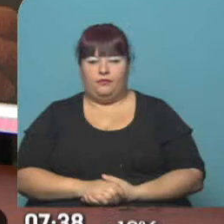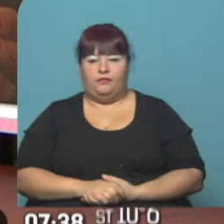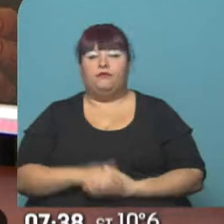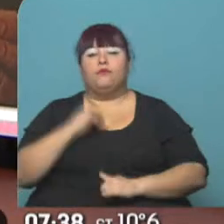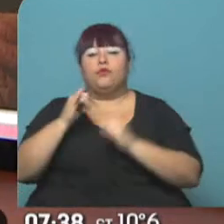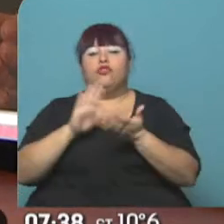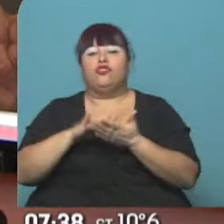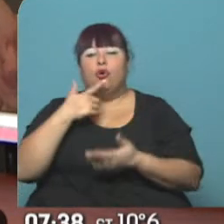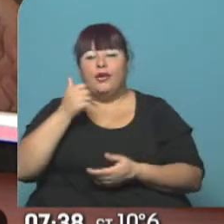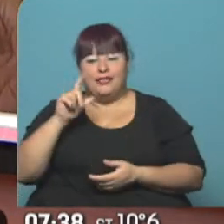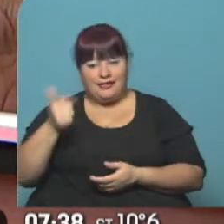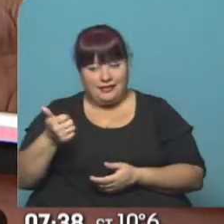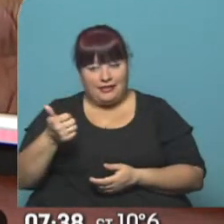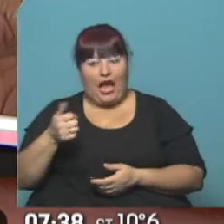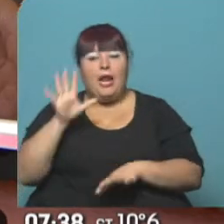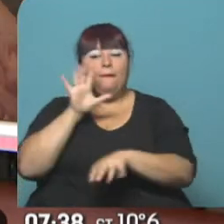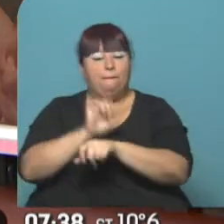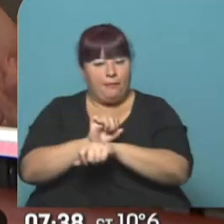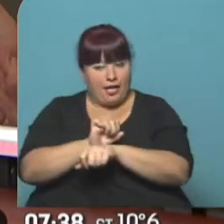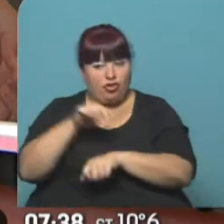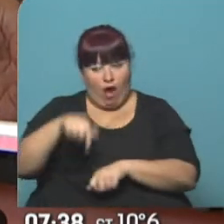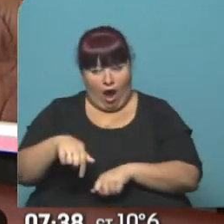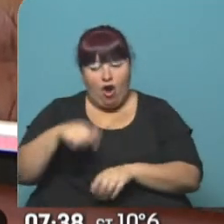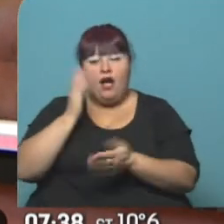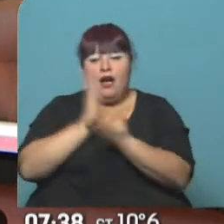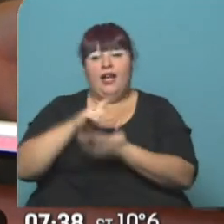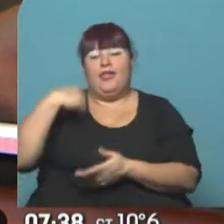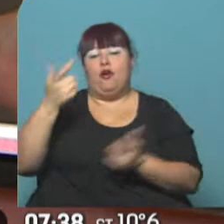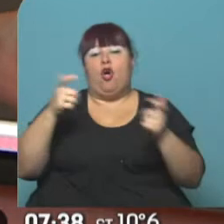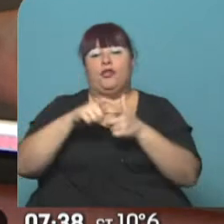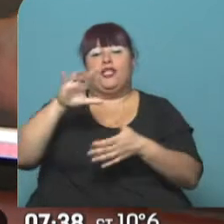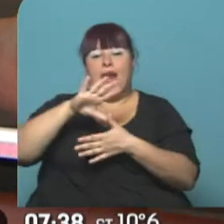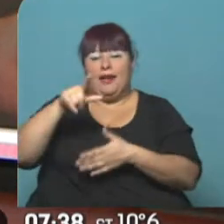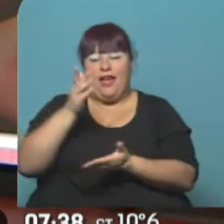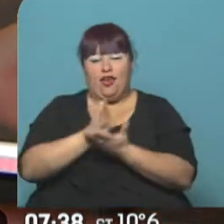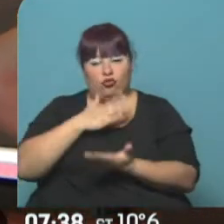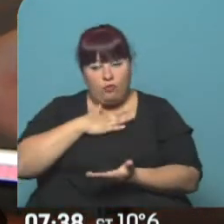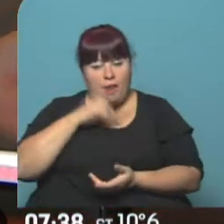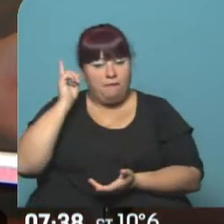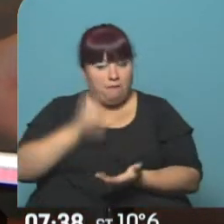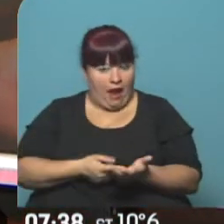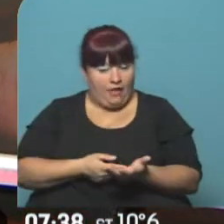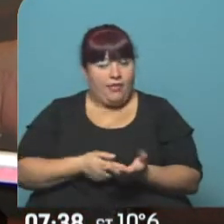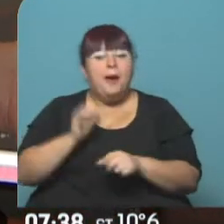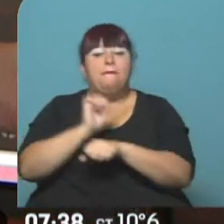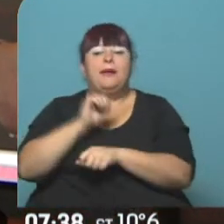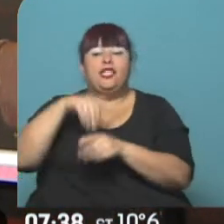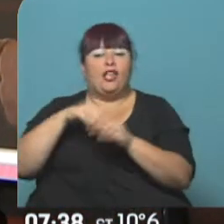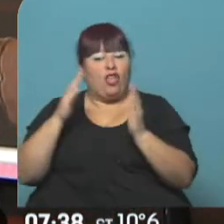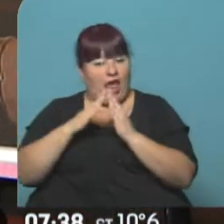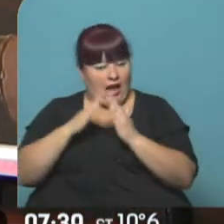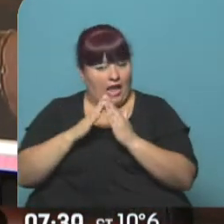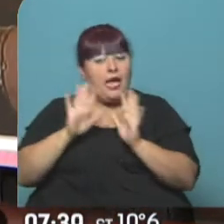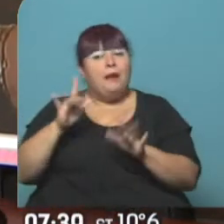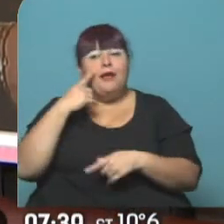Hablamos de Milagro Sala y de la detención ahora y después del fallo de la Comisión Interamericana de Derechos Humanos con prisión domiciliaria. Pero